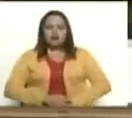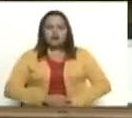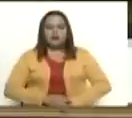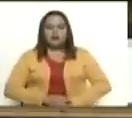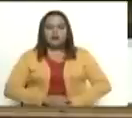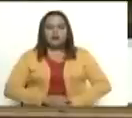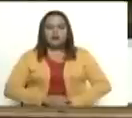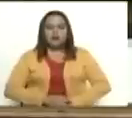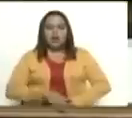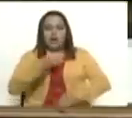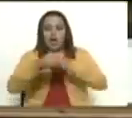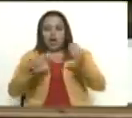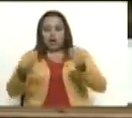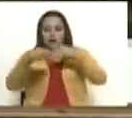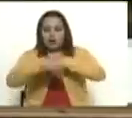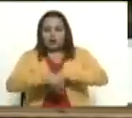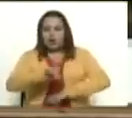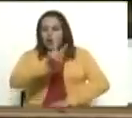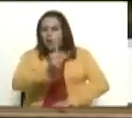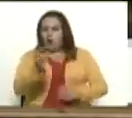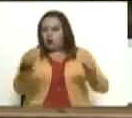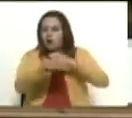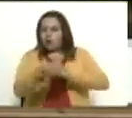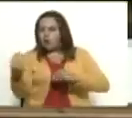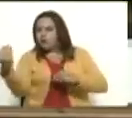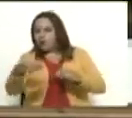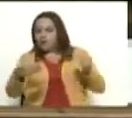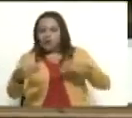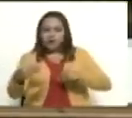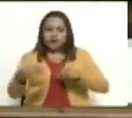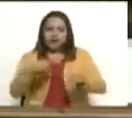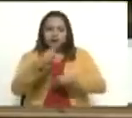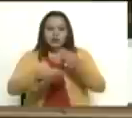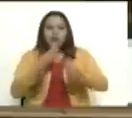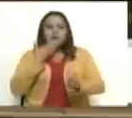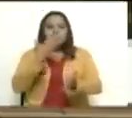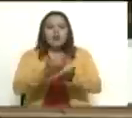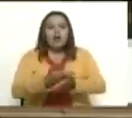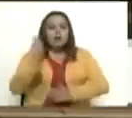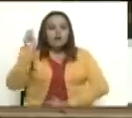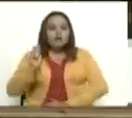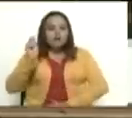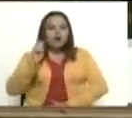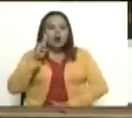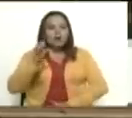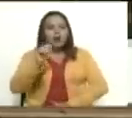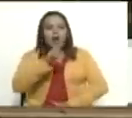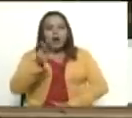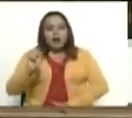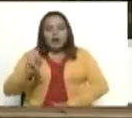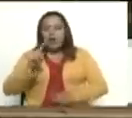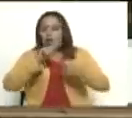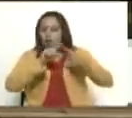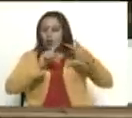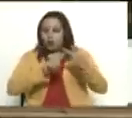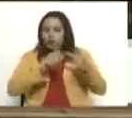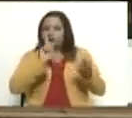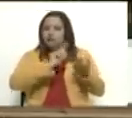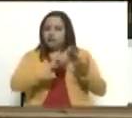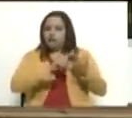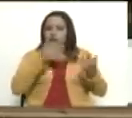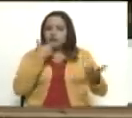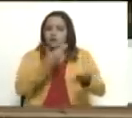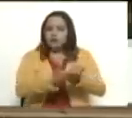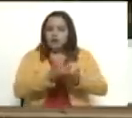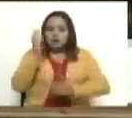el considerando y los dos acuerdos adicionales. El considerando solicitado por el diputado Parra y los dos acuerdos. Uno solicitado por el diputado Parra y